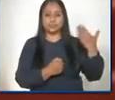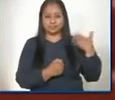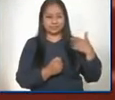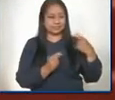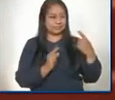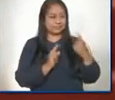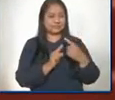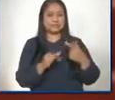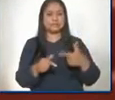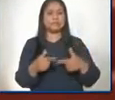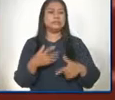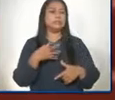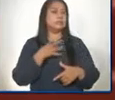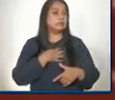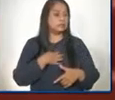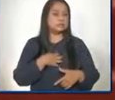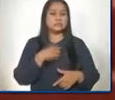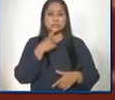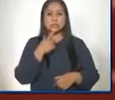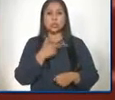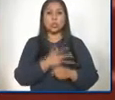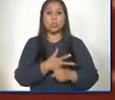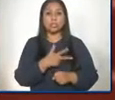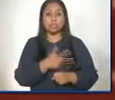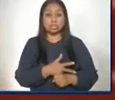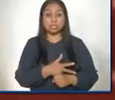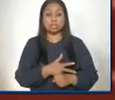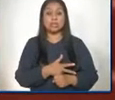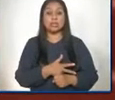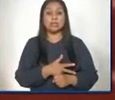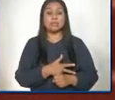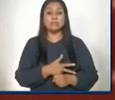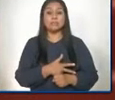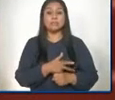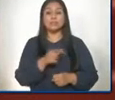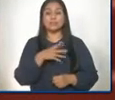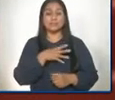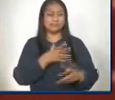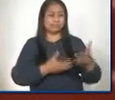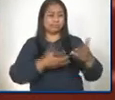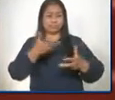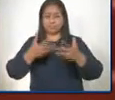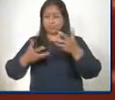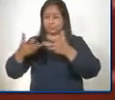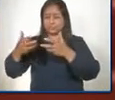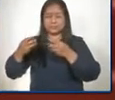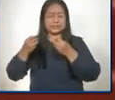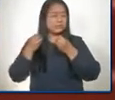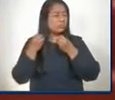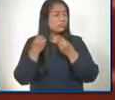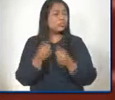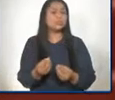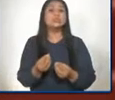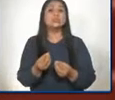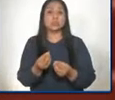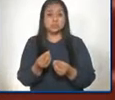con la cruda realidad de que Guatemala padece de incendios forestales muy seguido